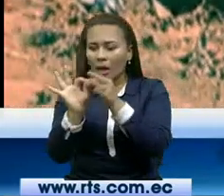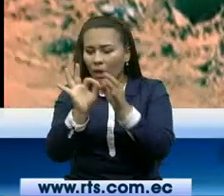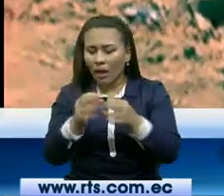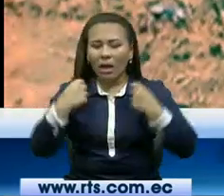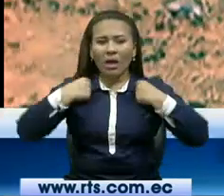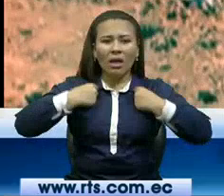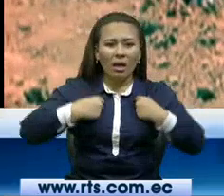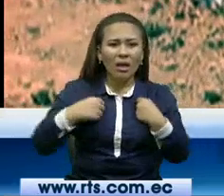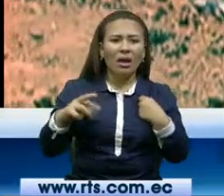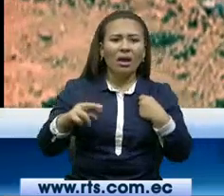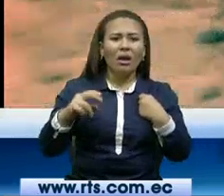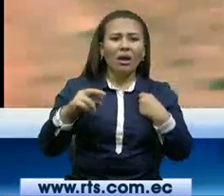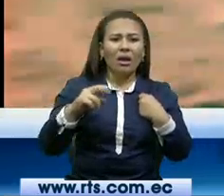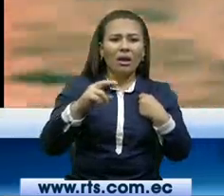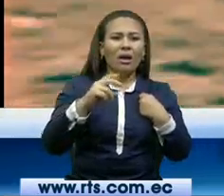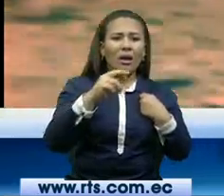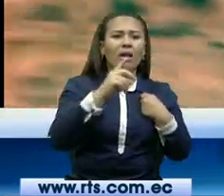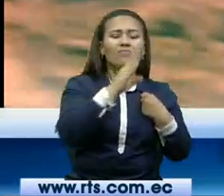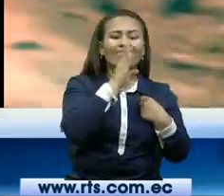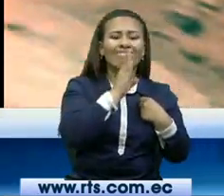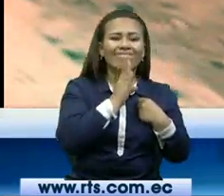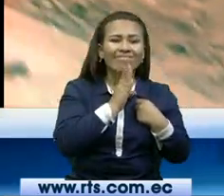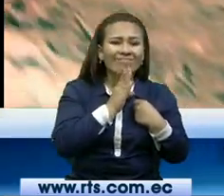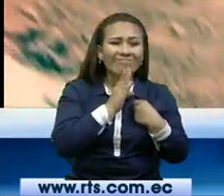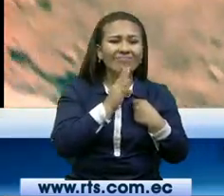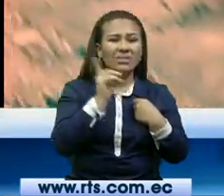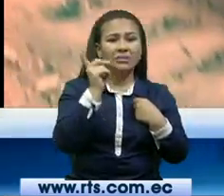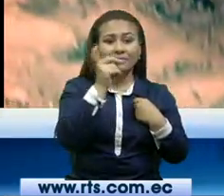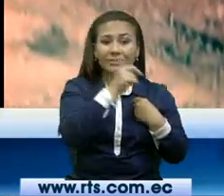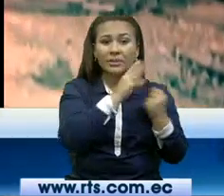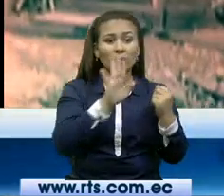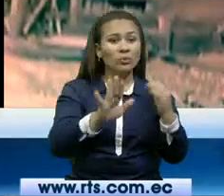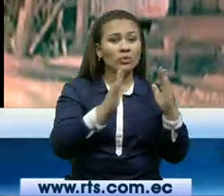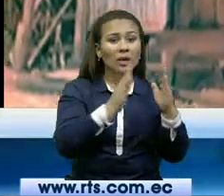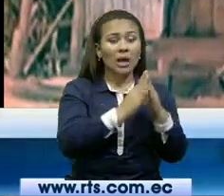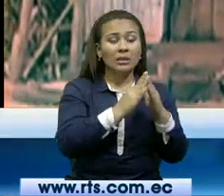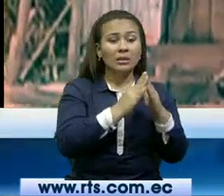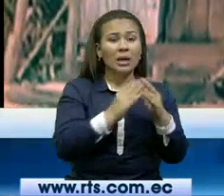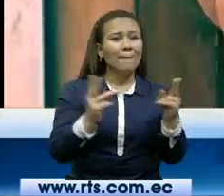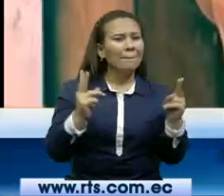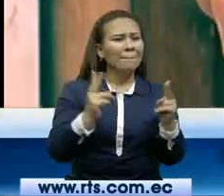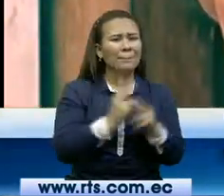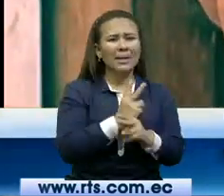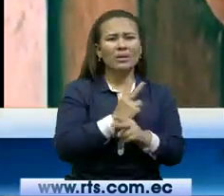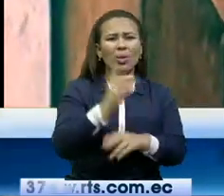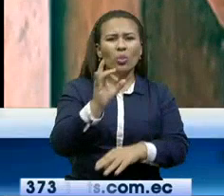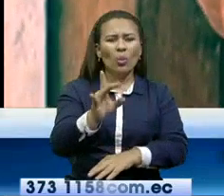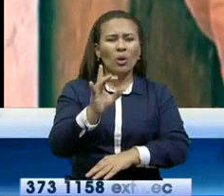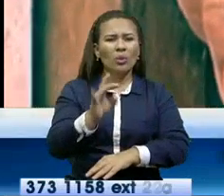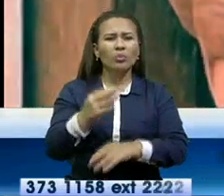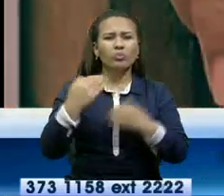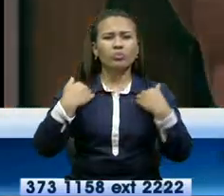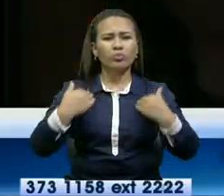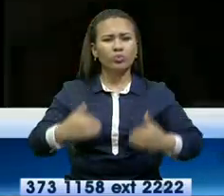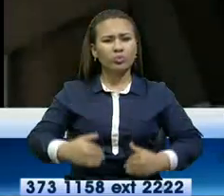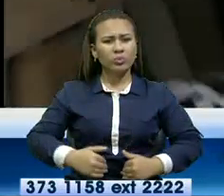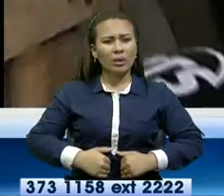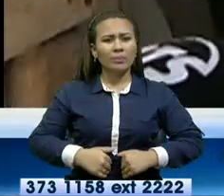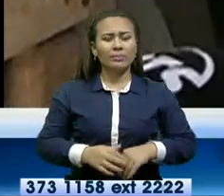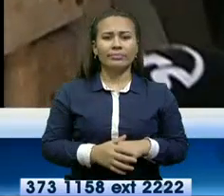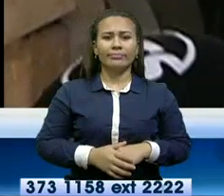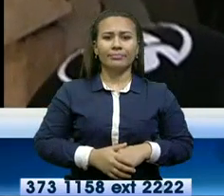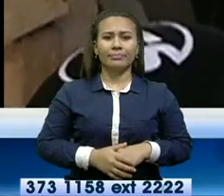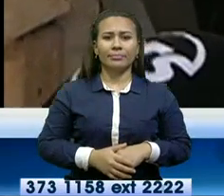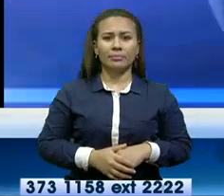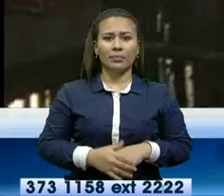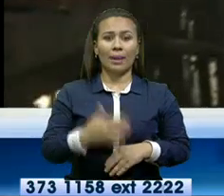Especialmente subir la loma para llegar a su hogar. Esto le ha causado algunas lesiones en su cuerpo. Se me cae